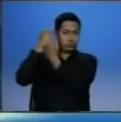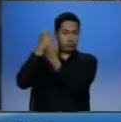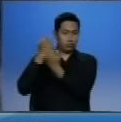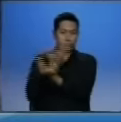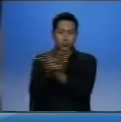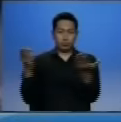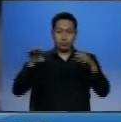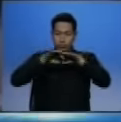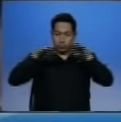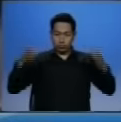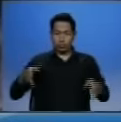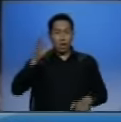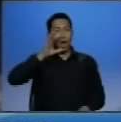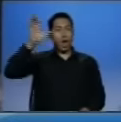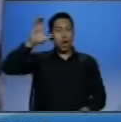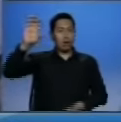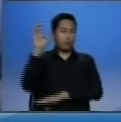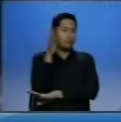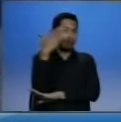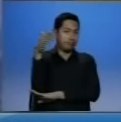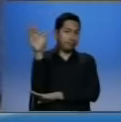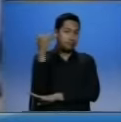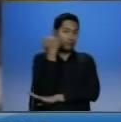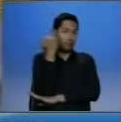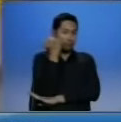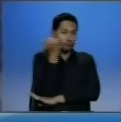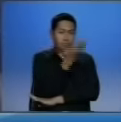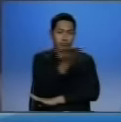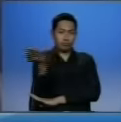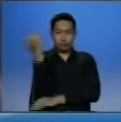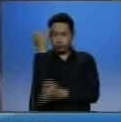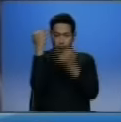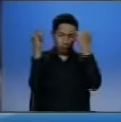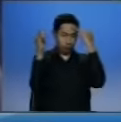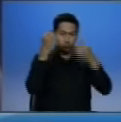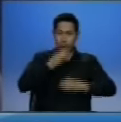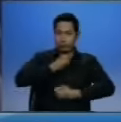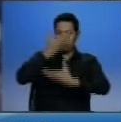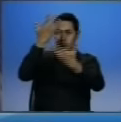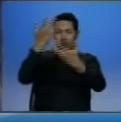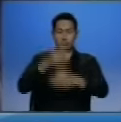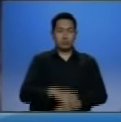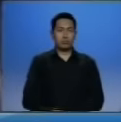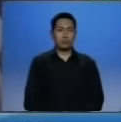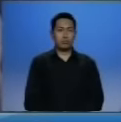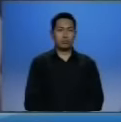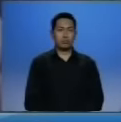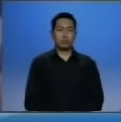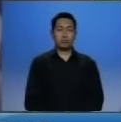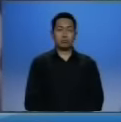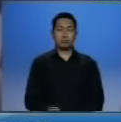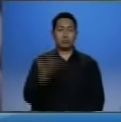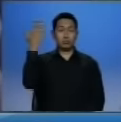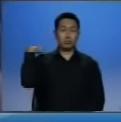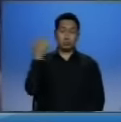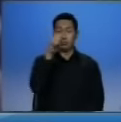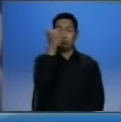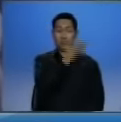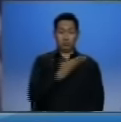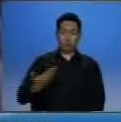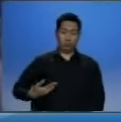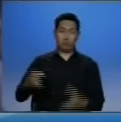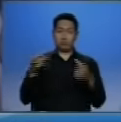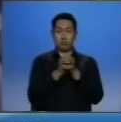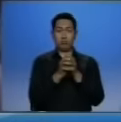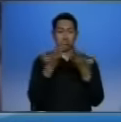una tarima, cantos y banderas verdes expresaron sus ideas. Ni los últimos 10 presidentes juntos han hecho lo